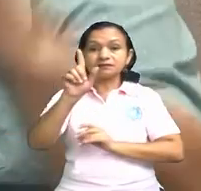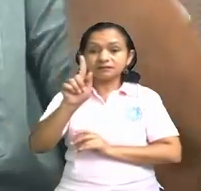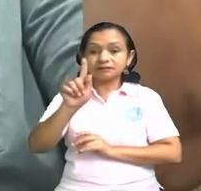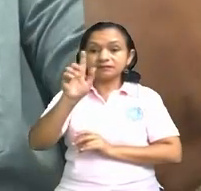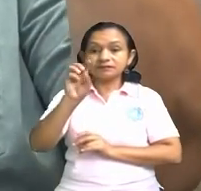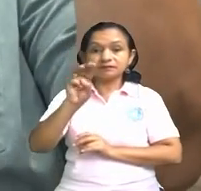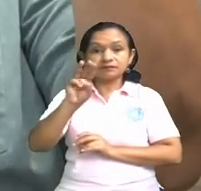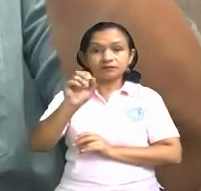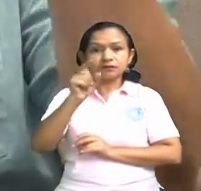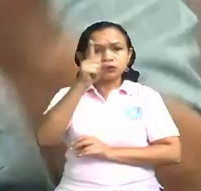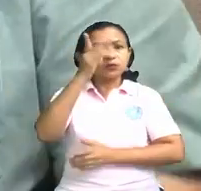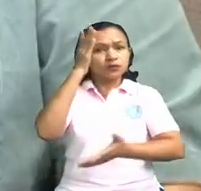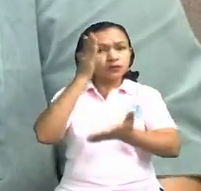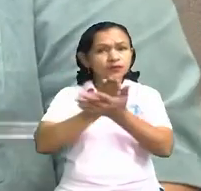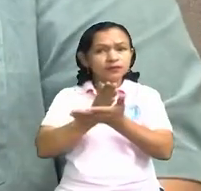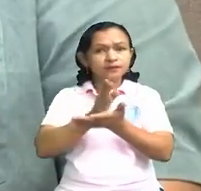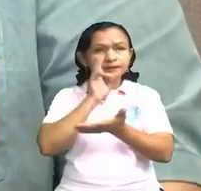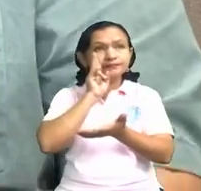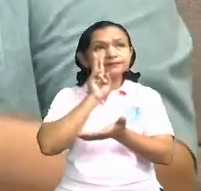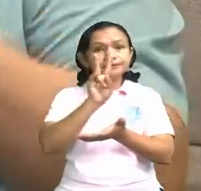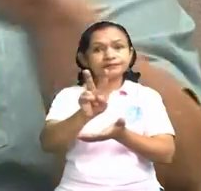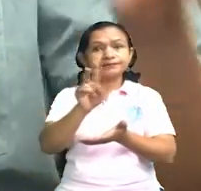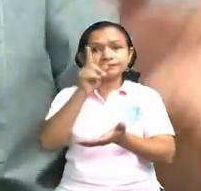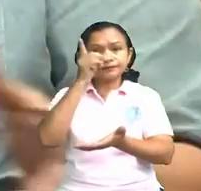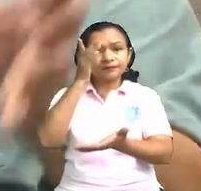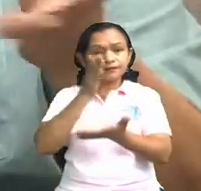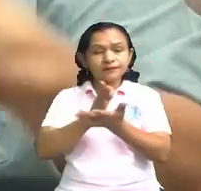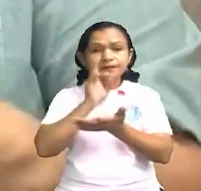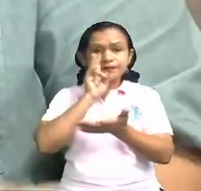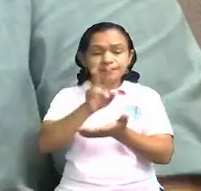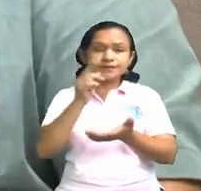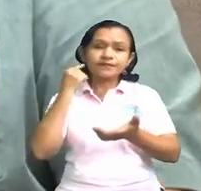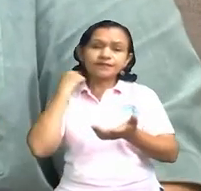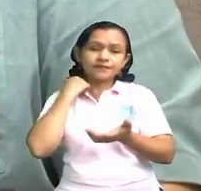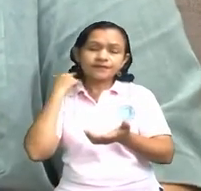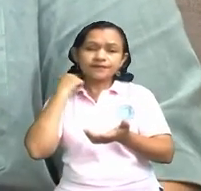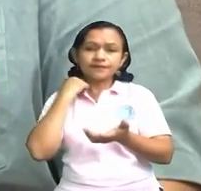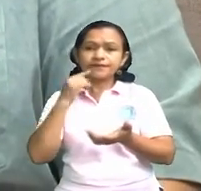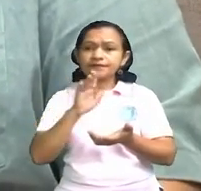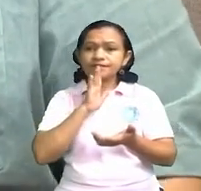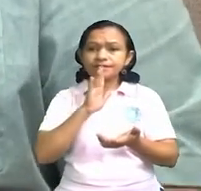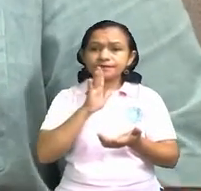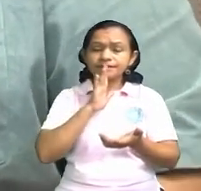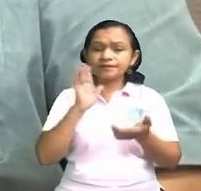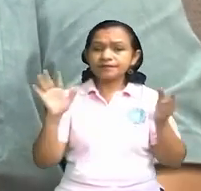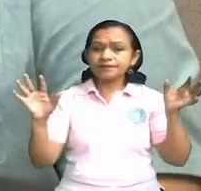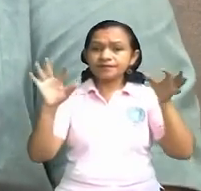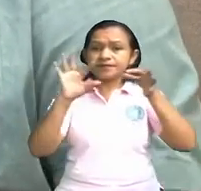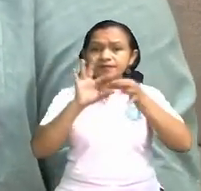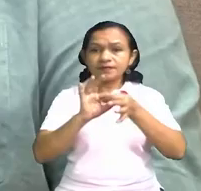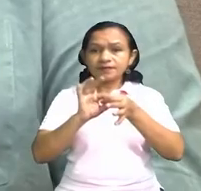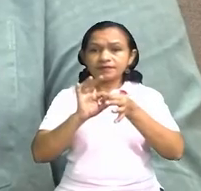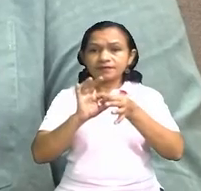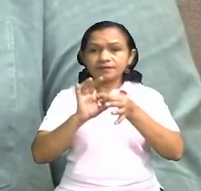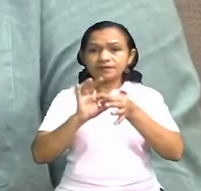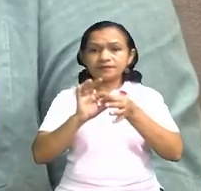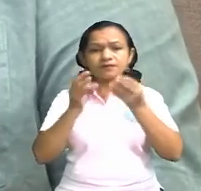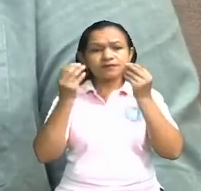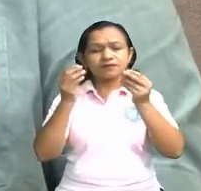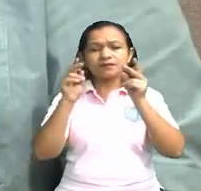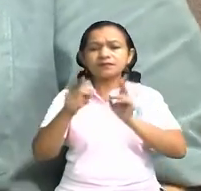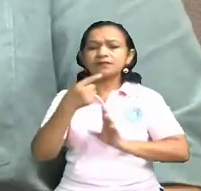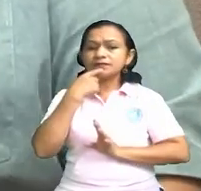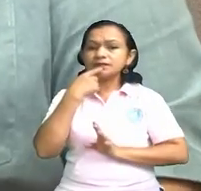una vez, y ustedes lo pudieron ver las veces que siempre estaba con nosotros, y en una de las tantas